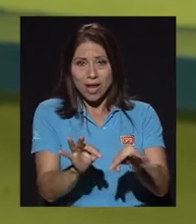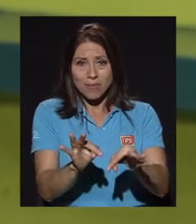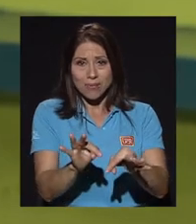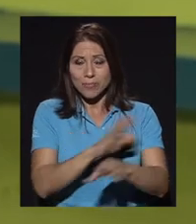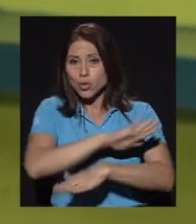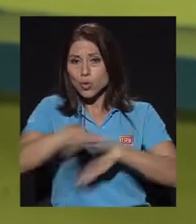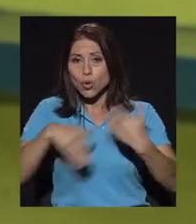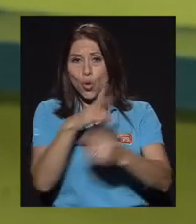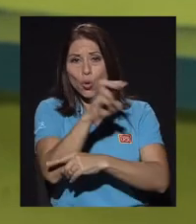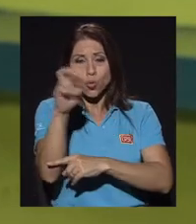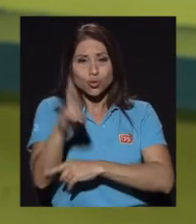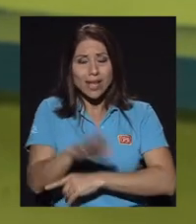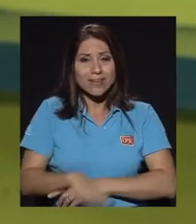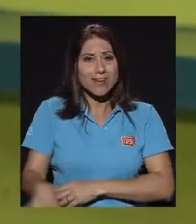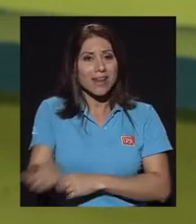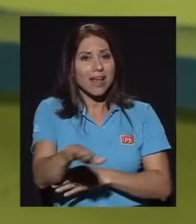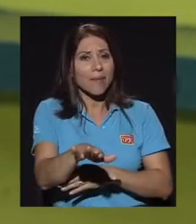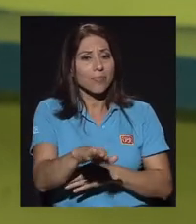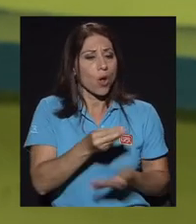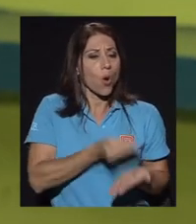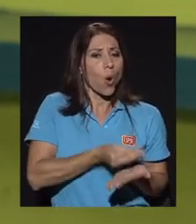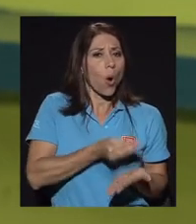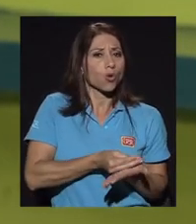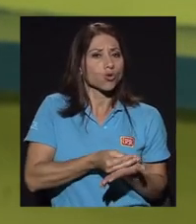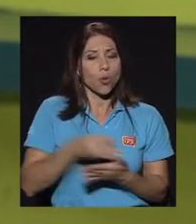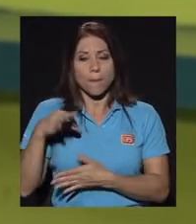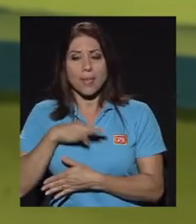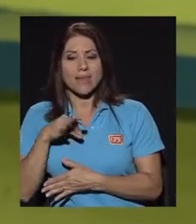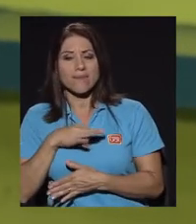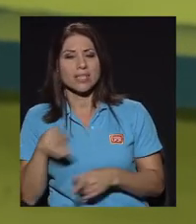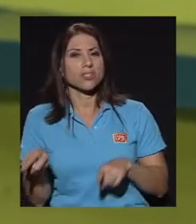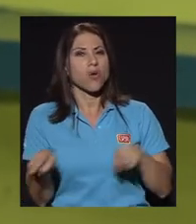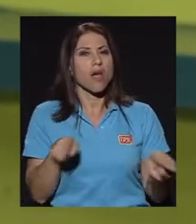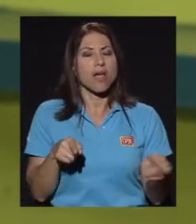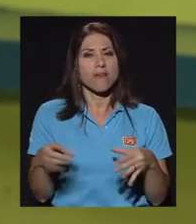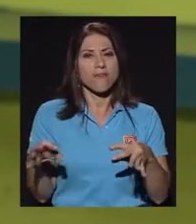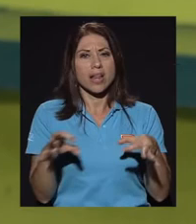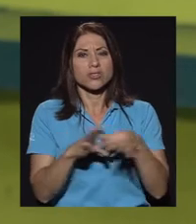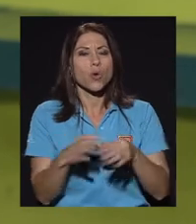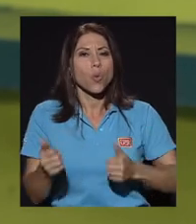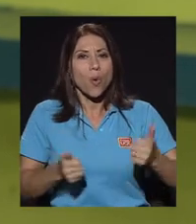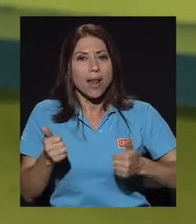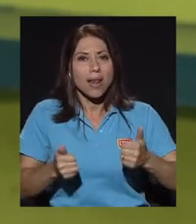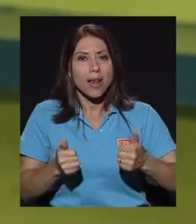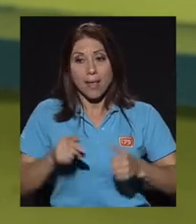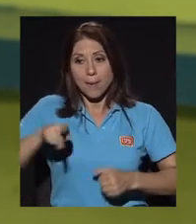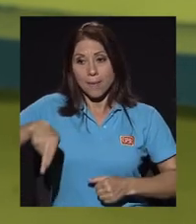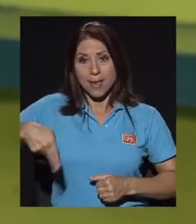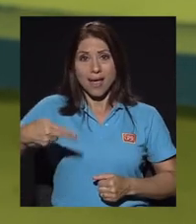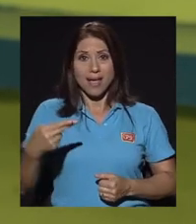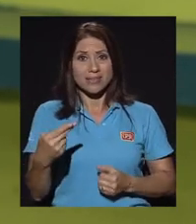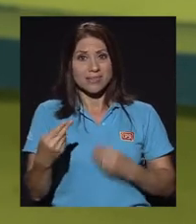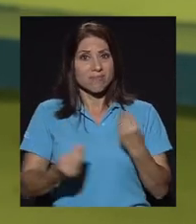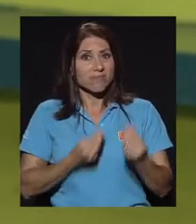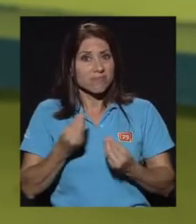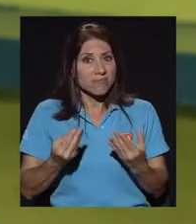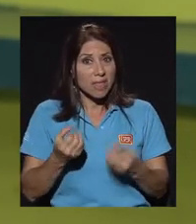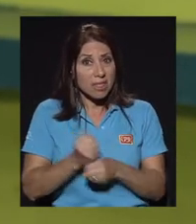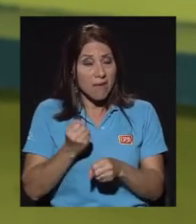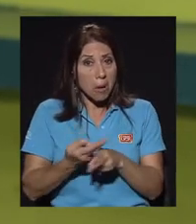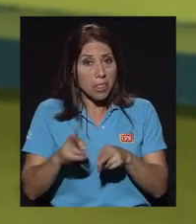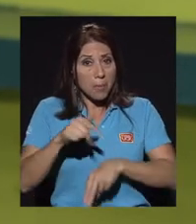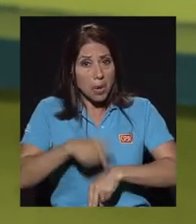sido cuál es la relación costo-beneficio para las comunidades. ¿Qué nos dejaron los PH Turrialba? Trabajo temporal, y después de